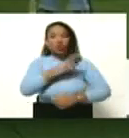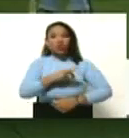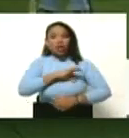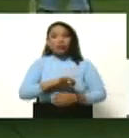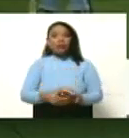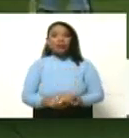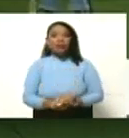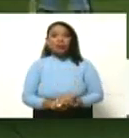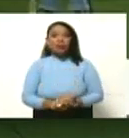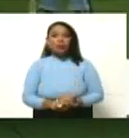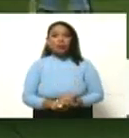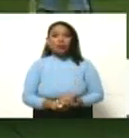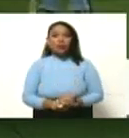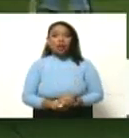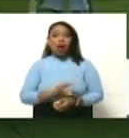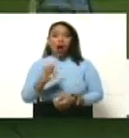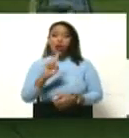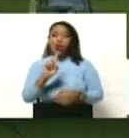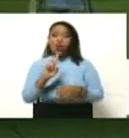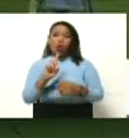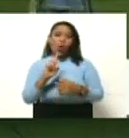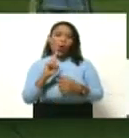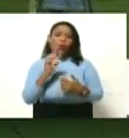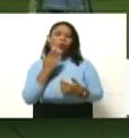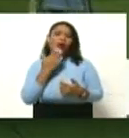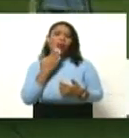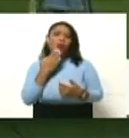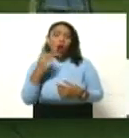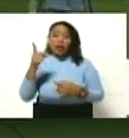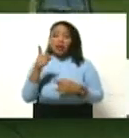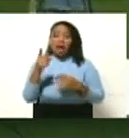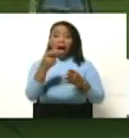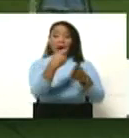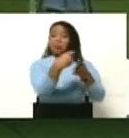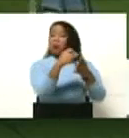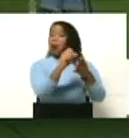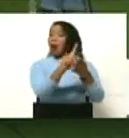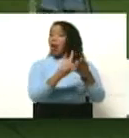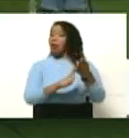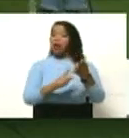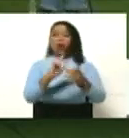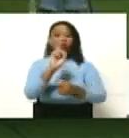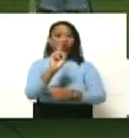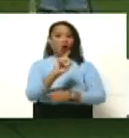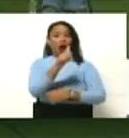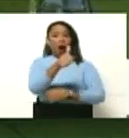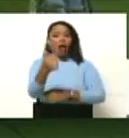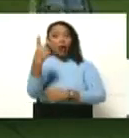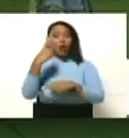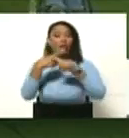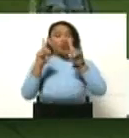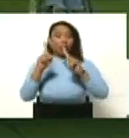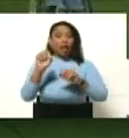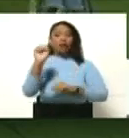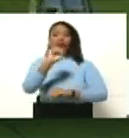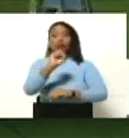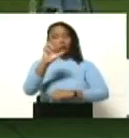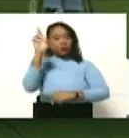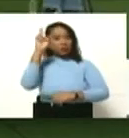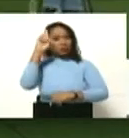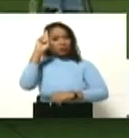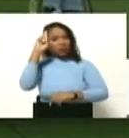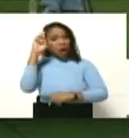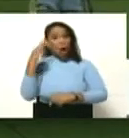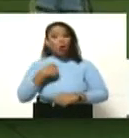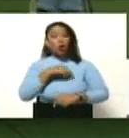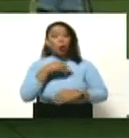Y no se trata de que esa es la receta, ¿no? Cada quien es con sus diferencias. Lo que sí es cierto es que si